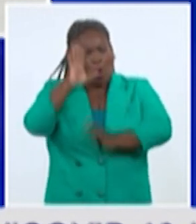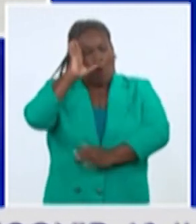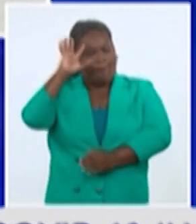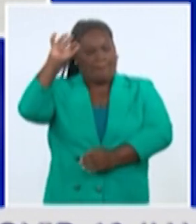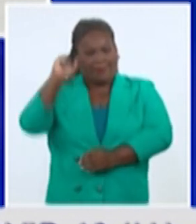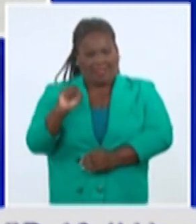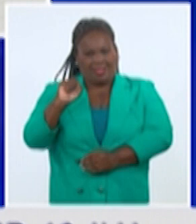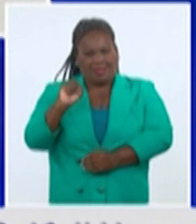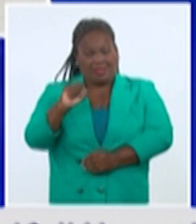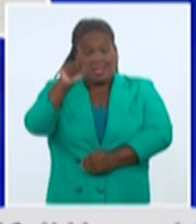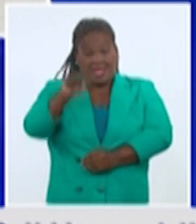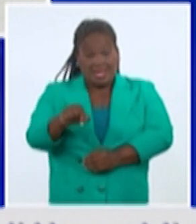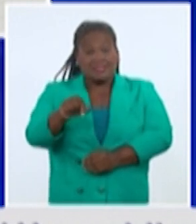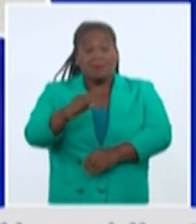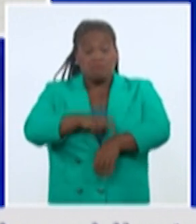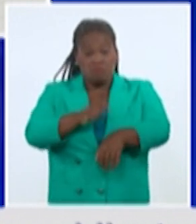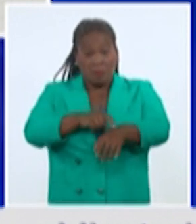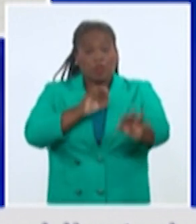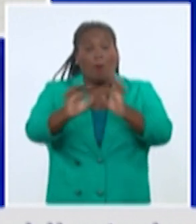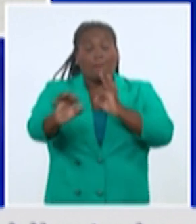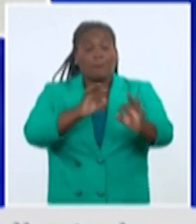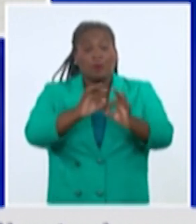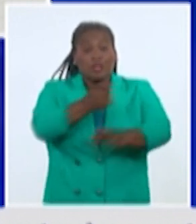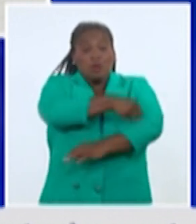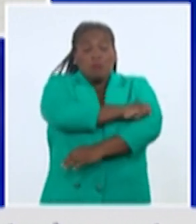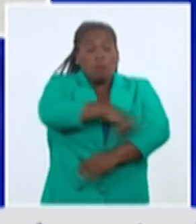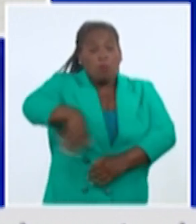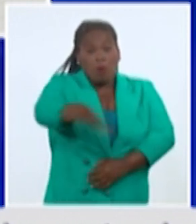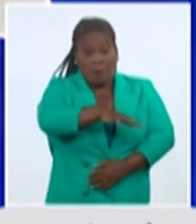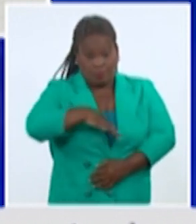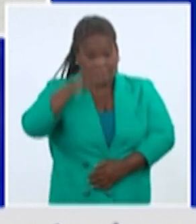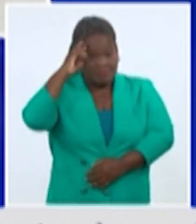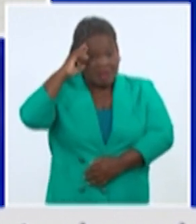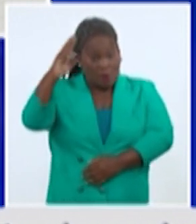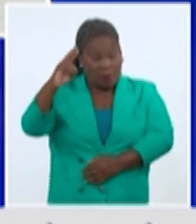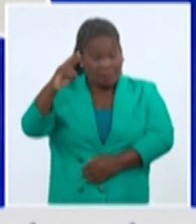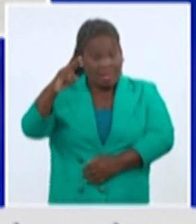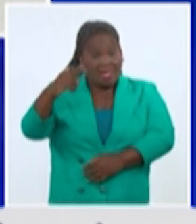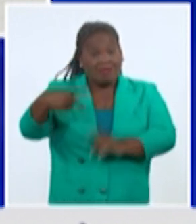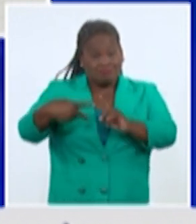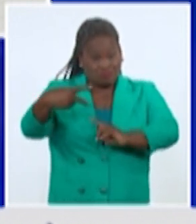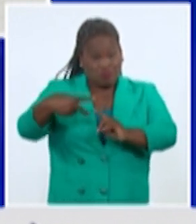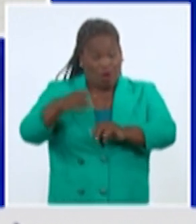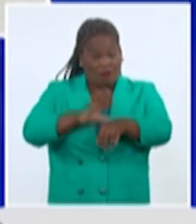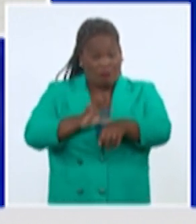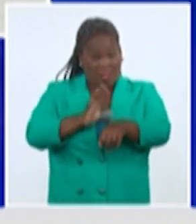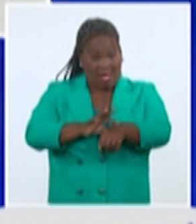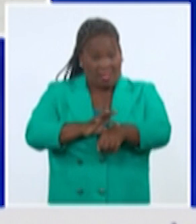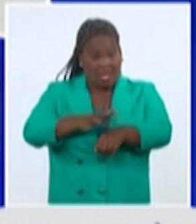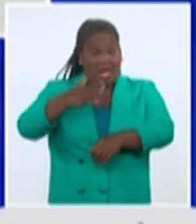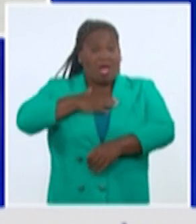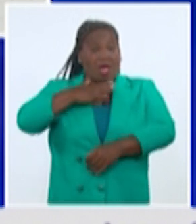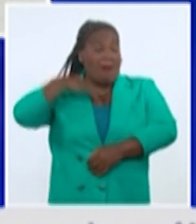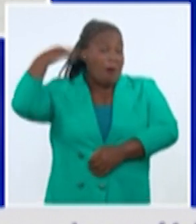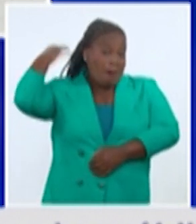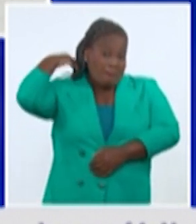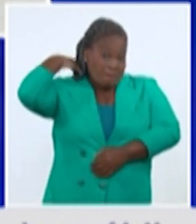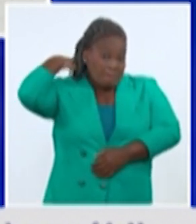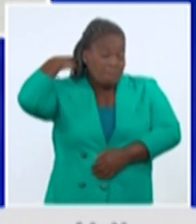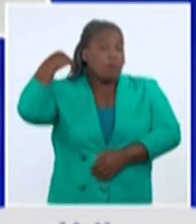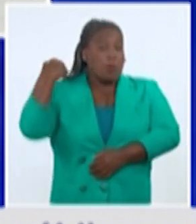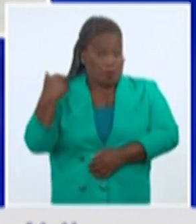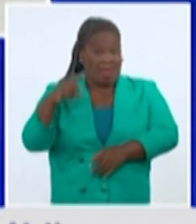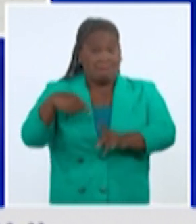tiene que quedar protegido. No olvidar que la influenza y la neumonía sigue siendo la 4ª causa de muerte